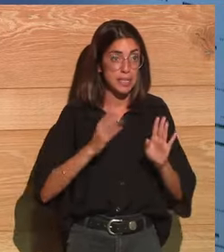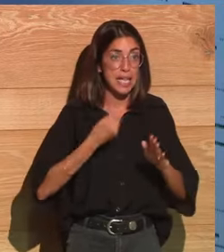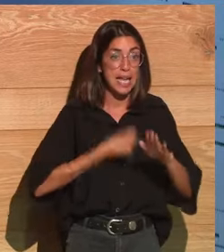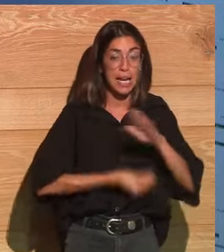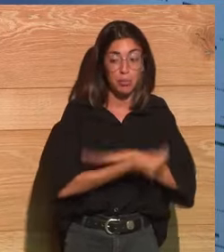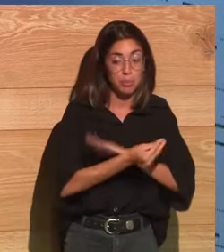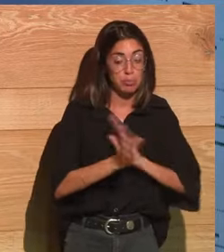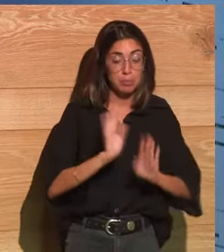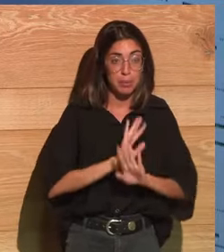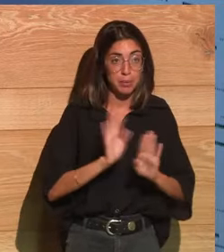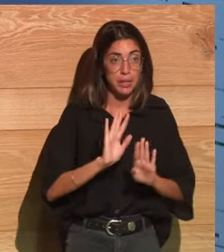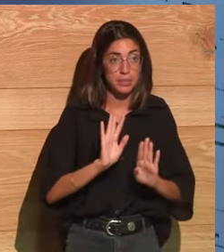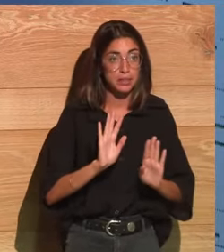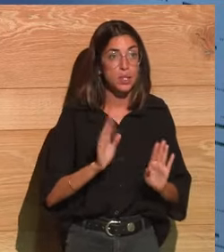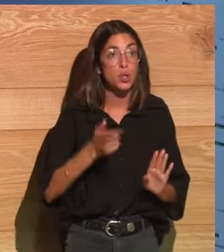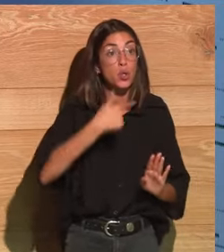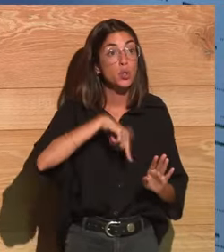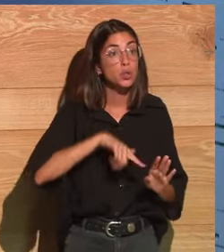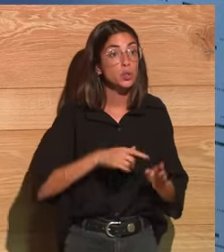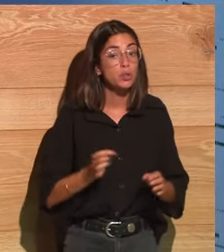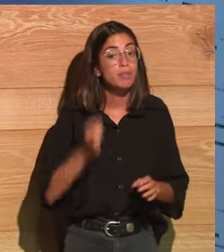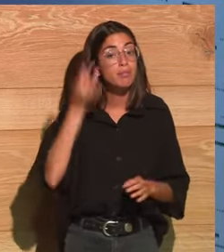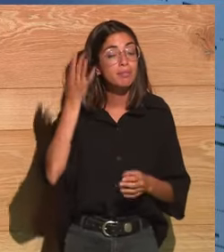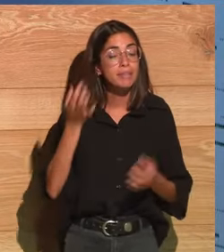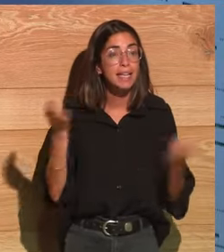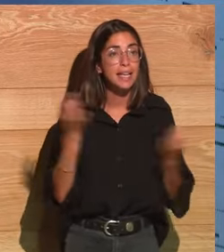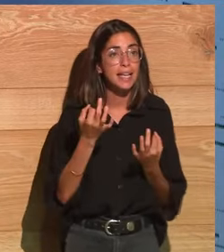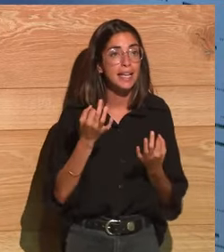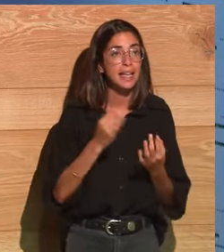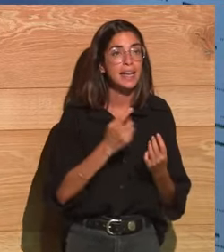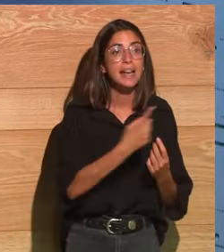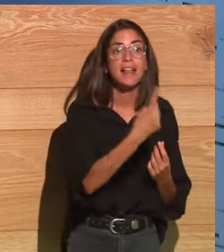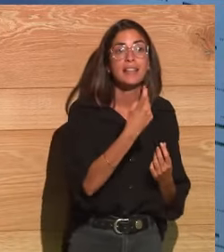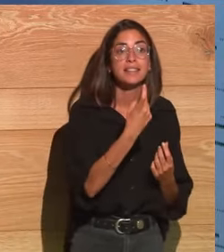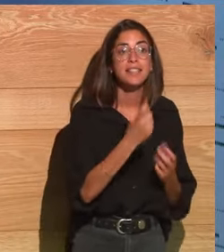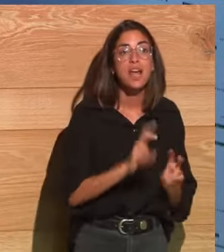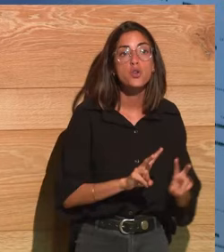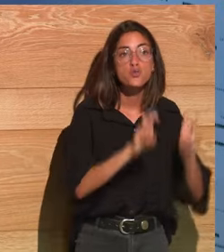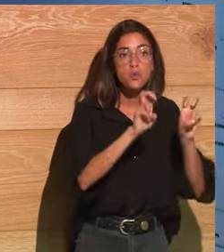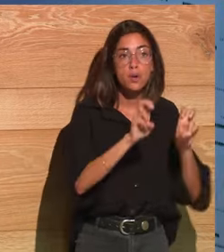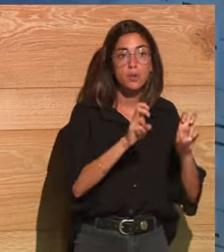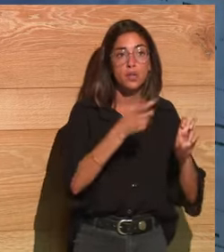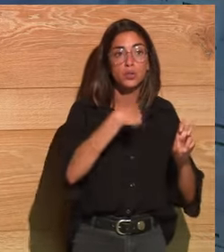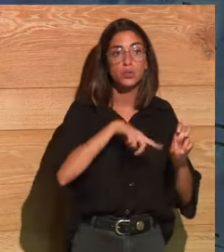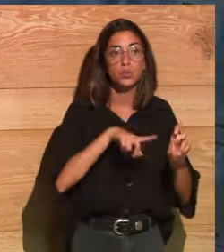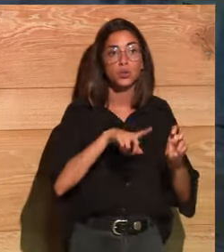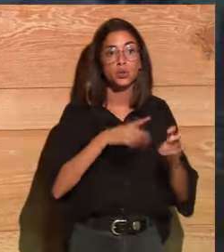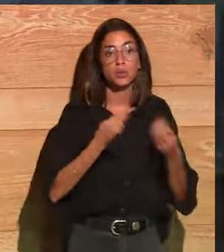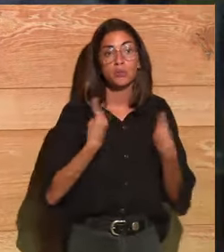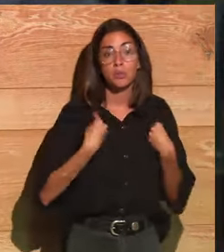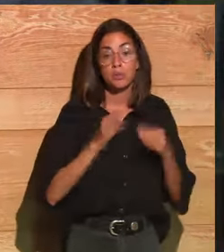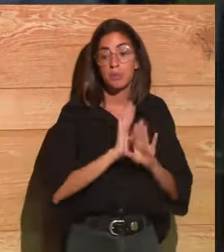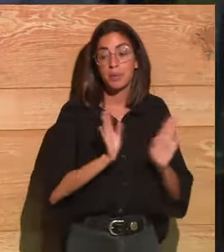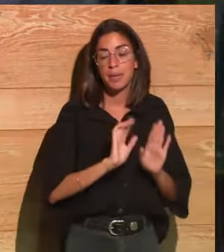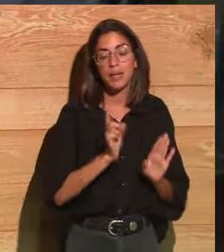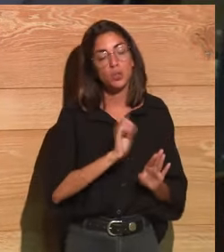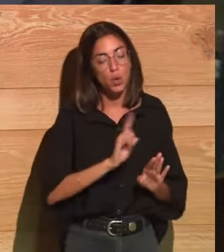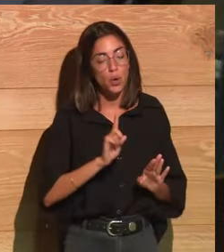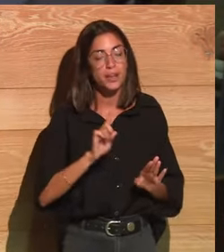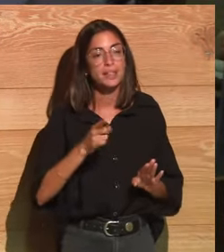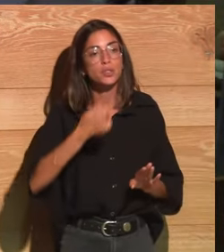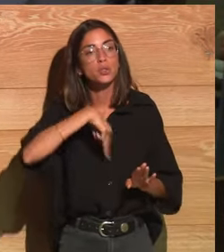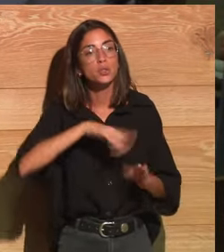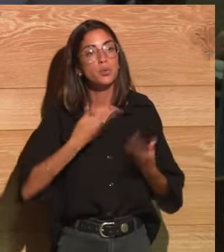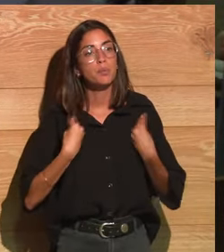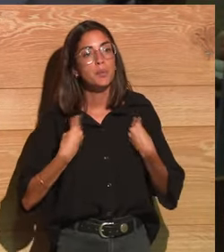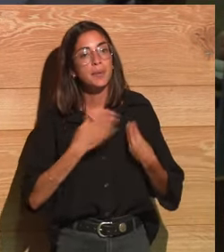reproducirse. Nosotros nos hemos creado una nueva necesidad que, pues ya no nos vale solo vivir, queremos vivir bien, ¿no? Y